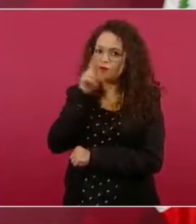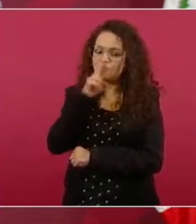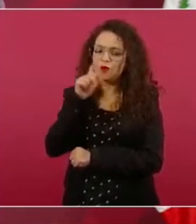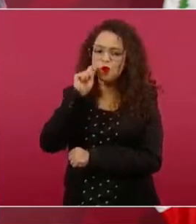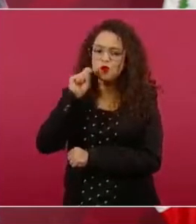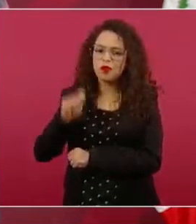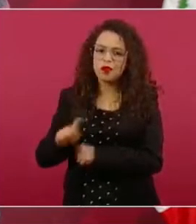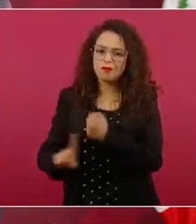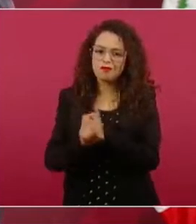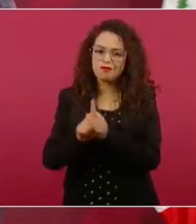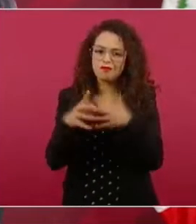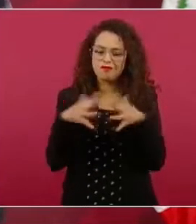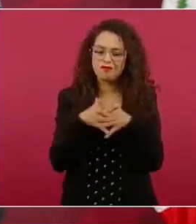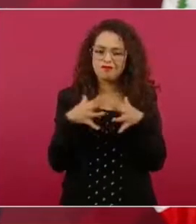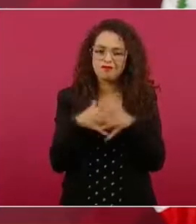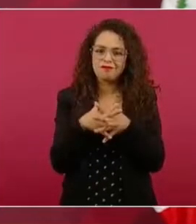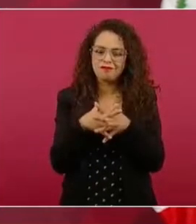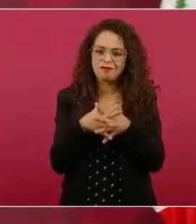Entonces,